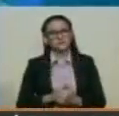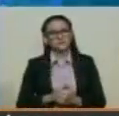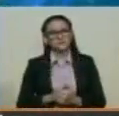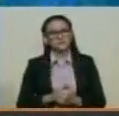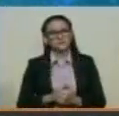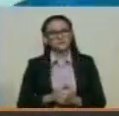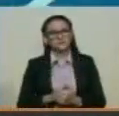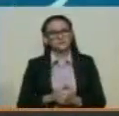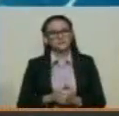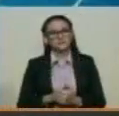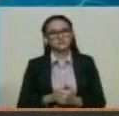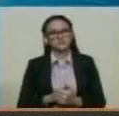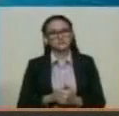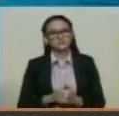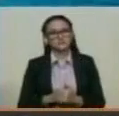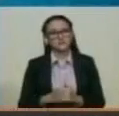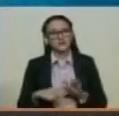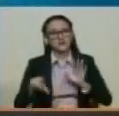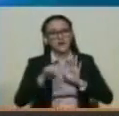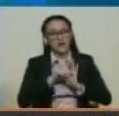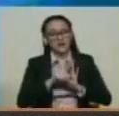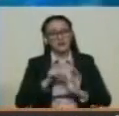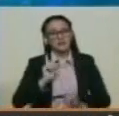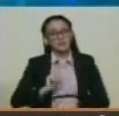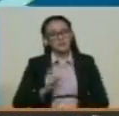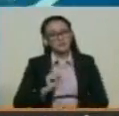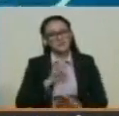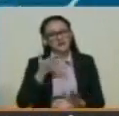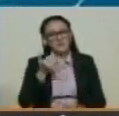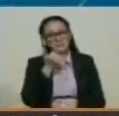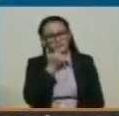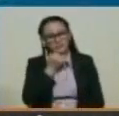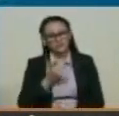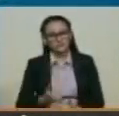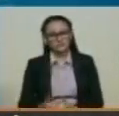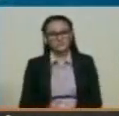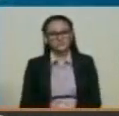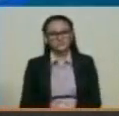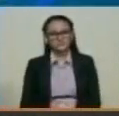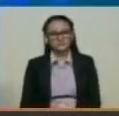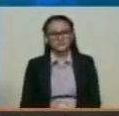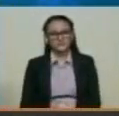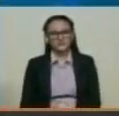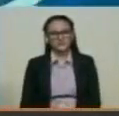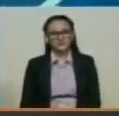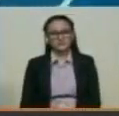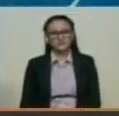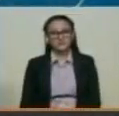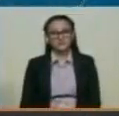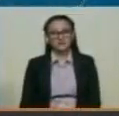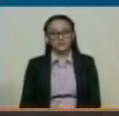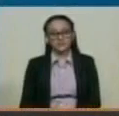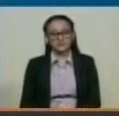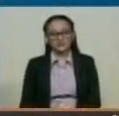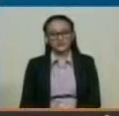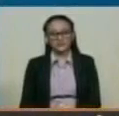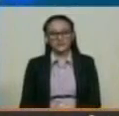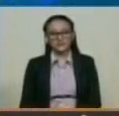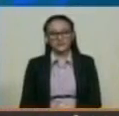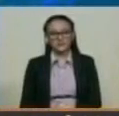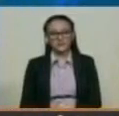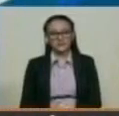judicialmente, legalmente, como debe ser y como va a ocurrir. La versión preliminar que